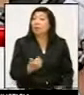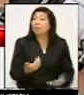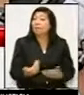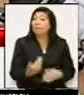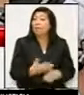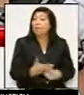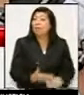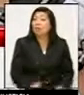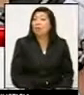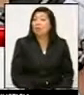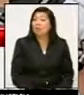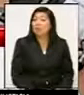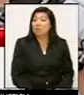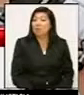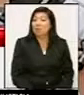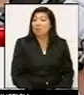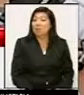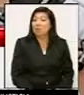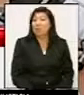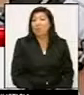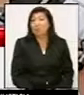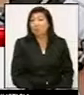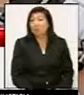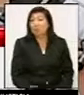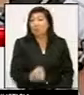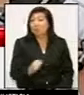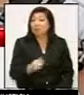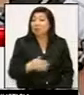alternativa, y en todo caso pues si es la